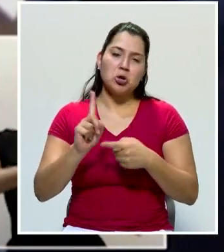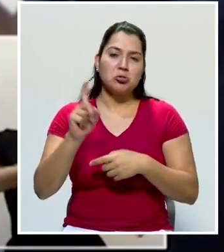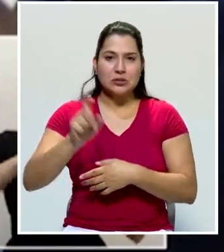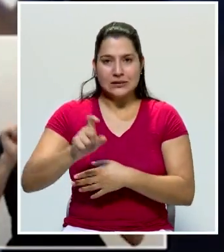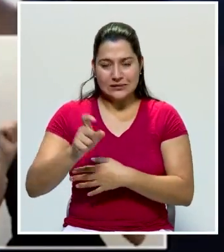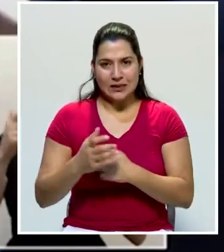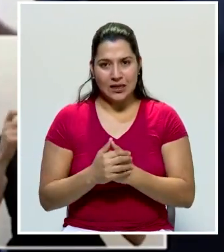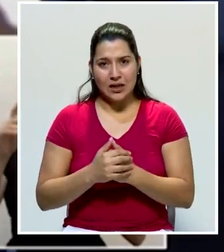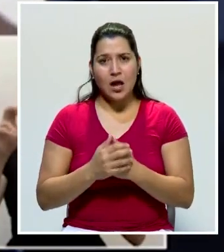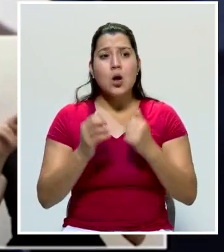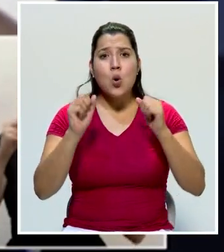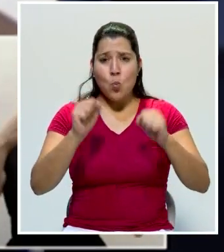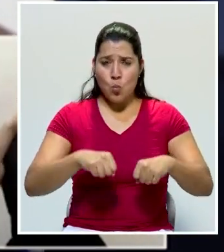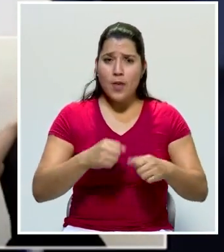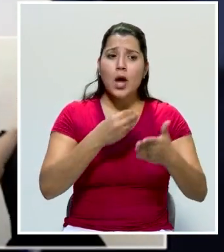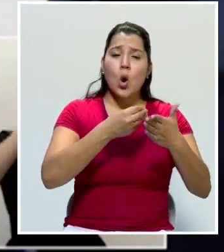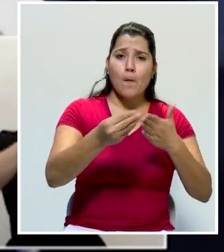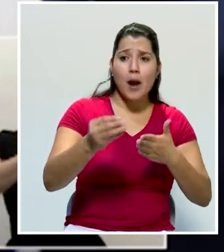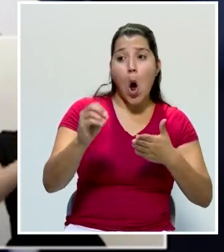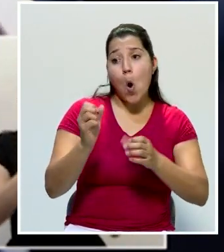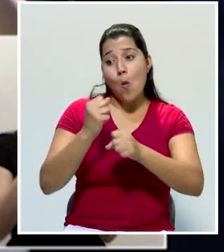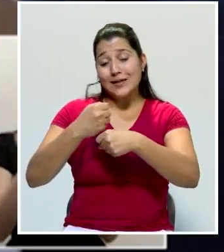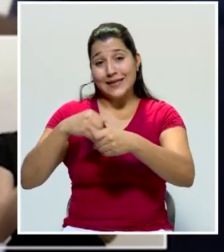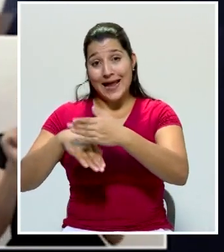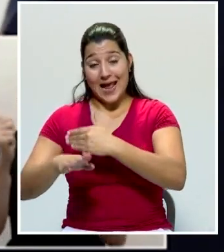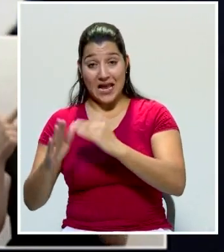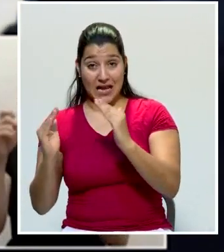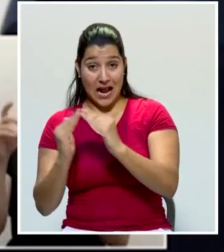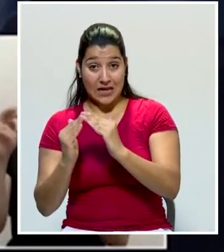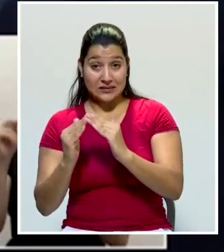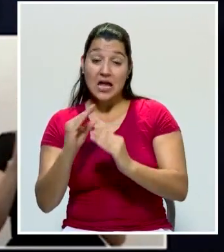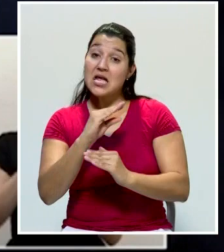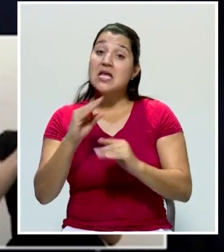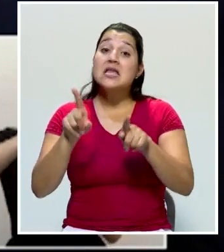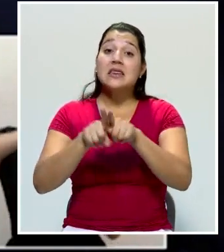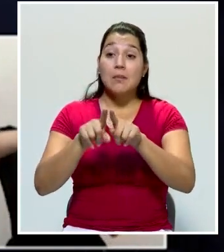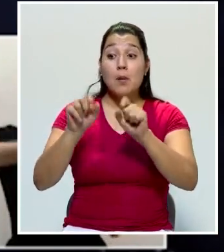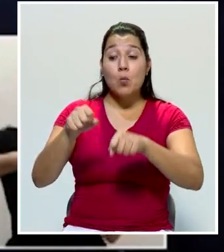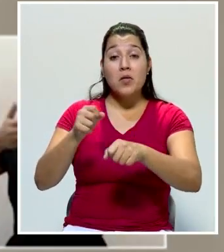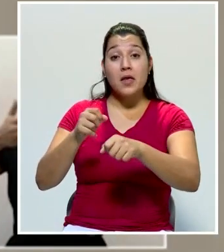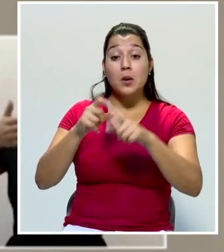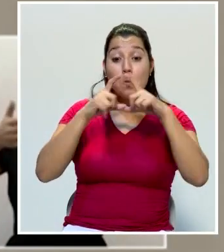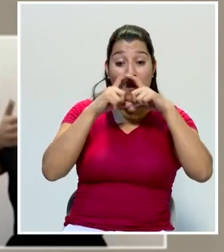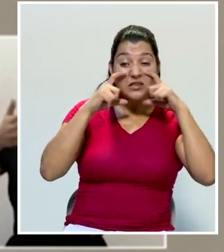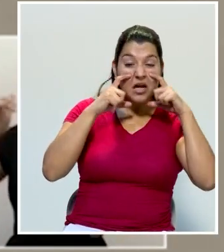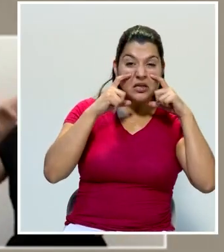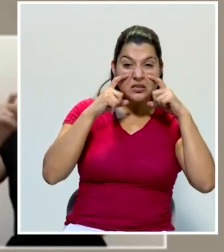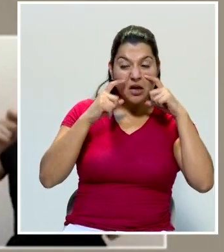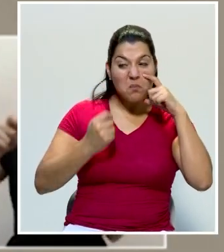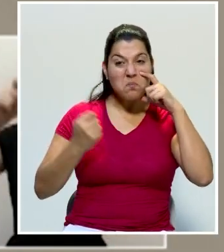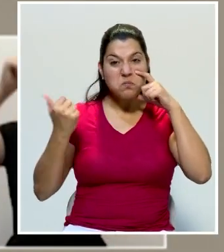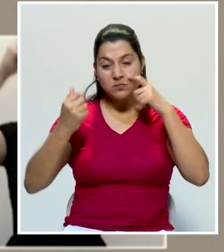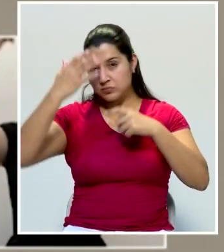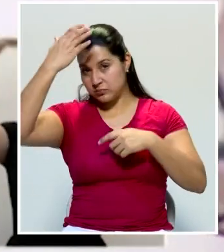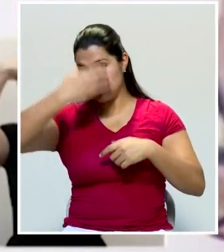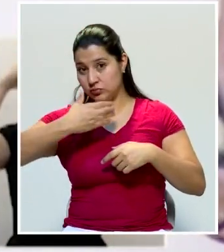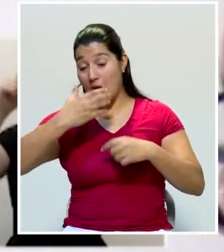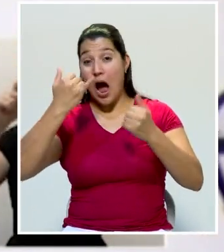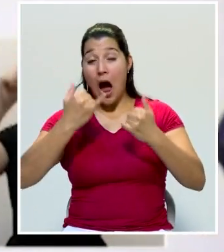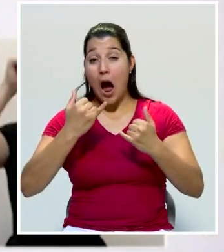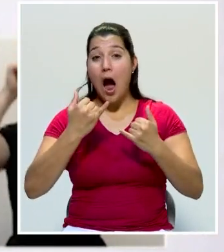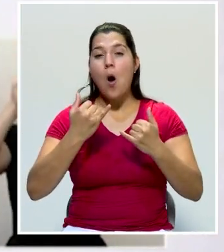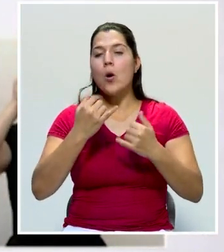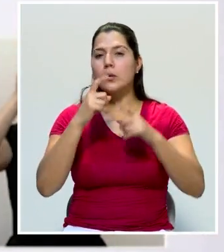comprada o fabricada en casa e incluso puede ser sustituida por las caretas de plástico. En el caso de las mascarillas quirúrgicas